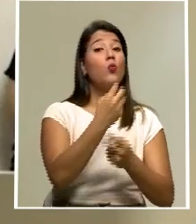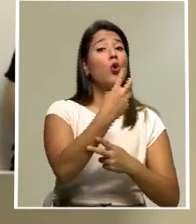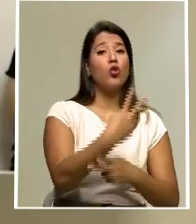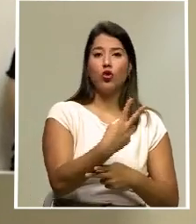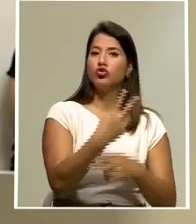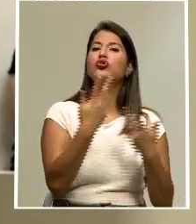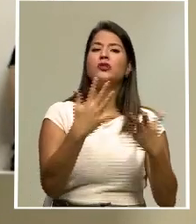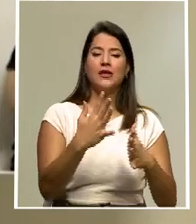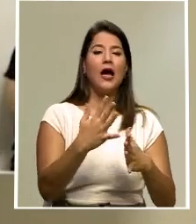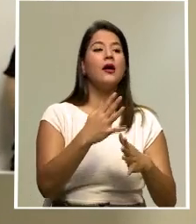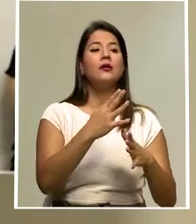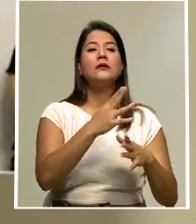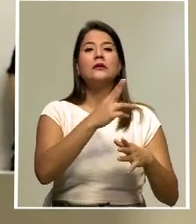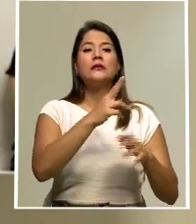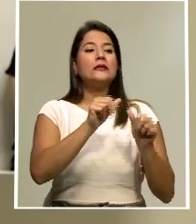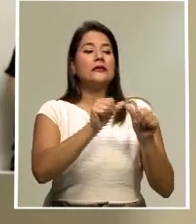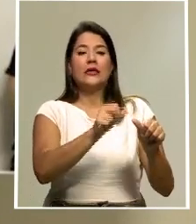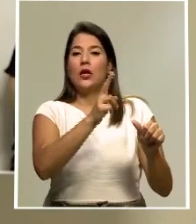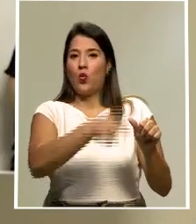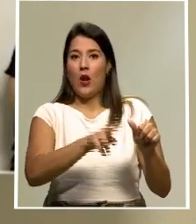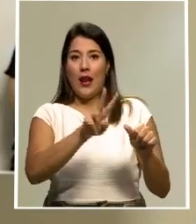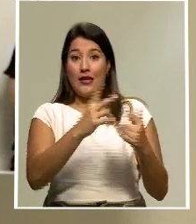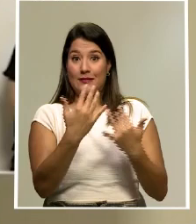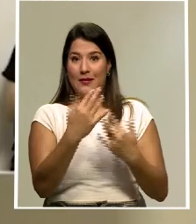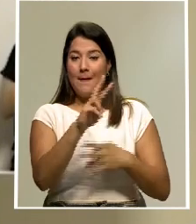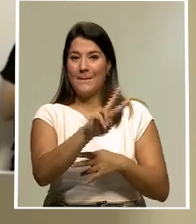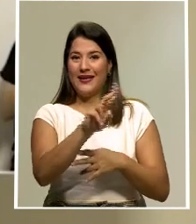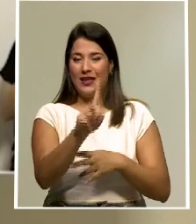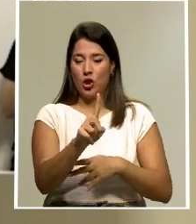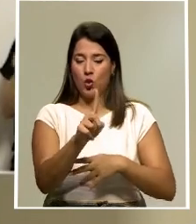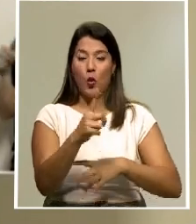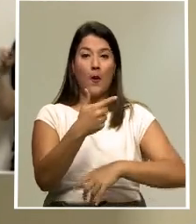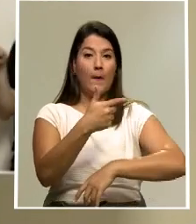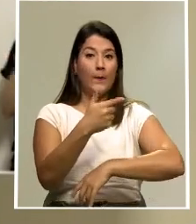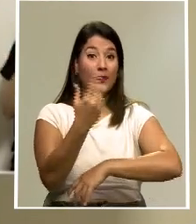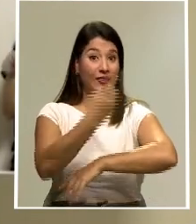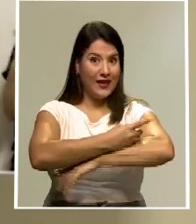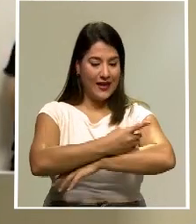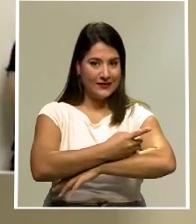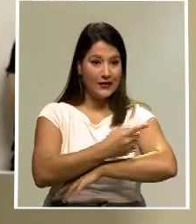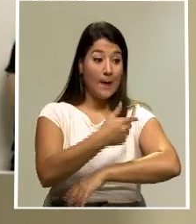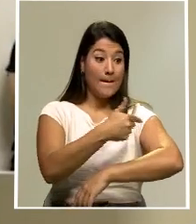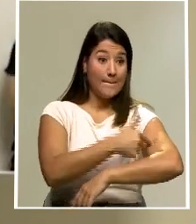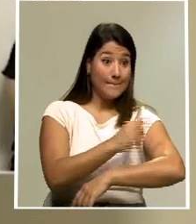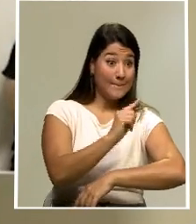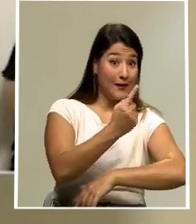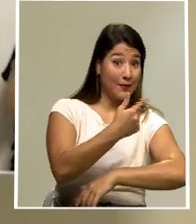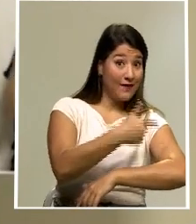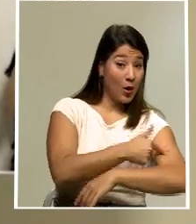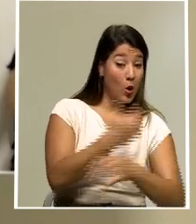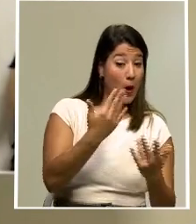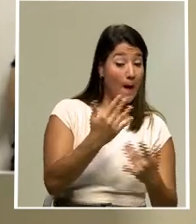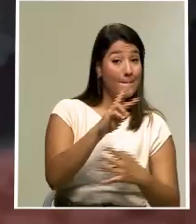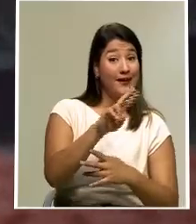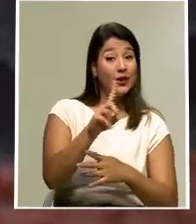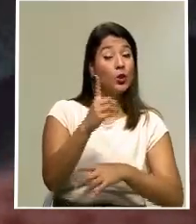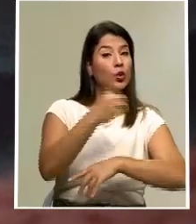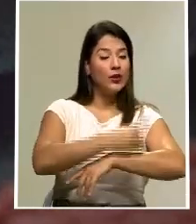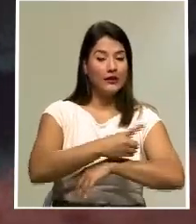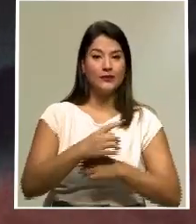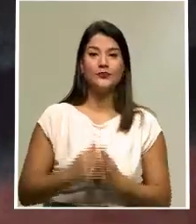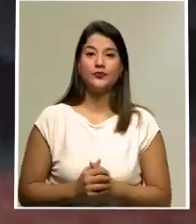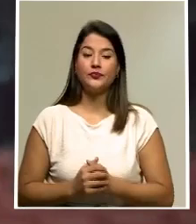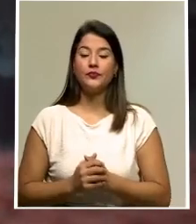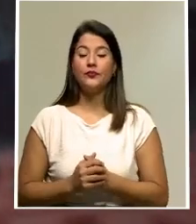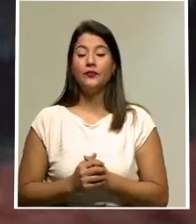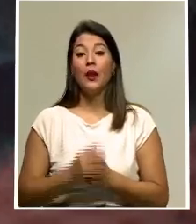de separación. Y de esta forma se iguala la distancia de vacuna entre lo que es Pfizer y AstraZeneca. Por otro lado,